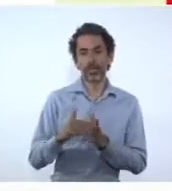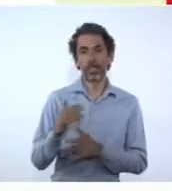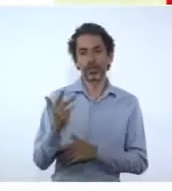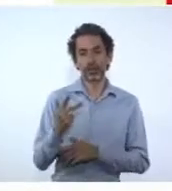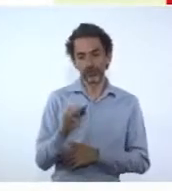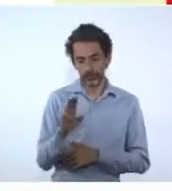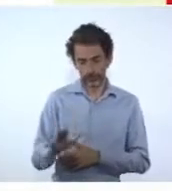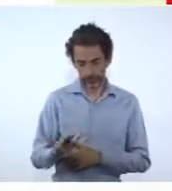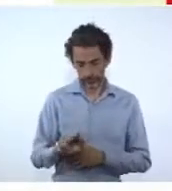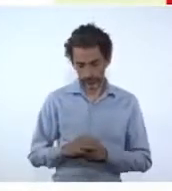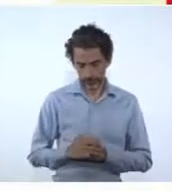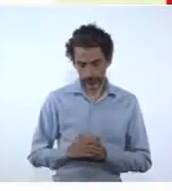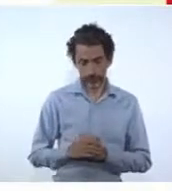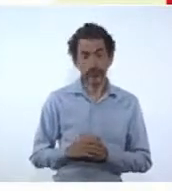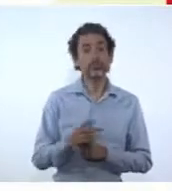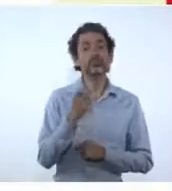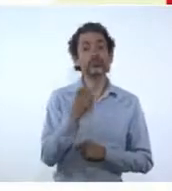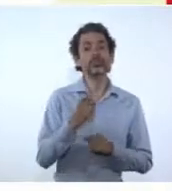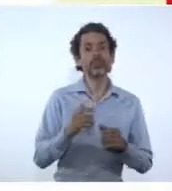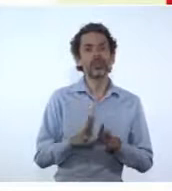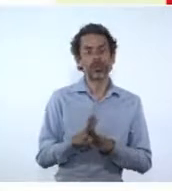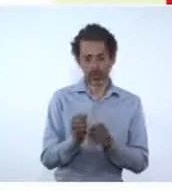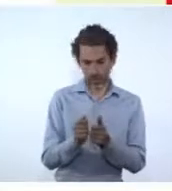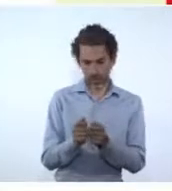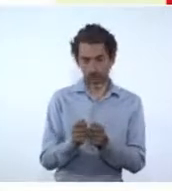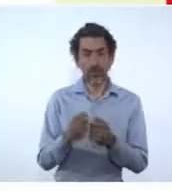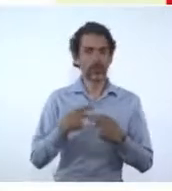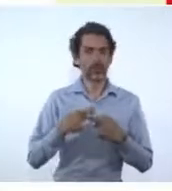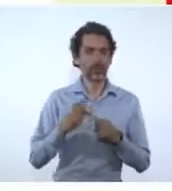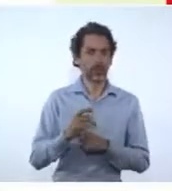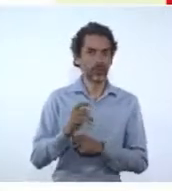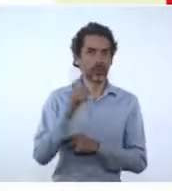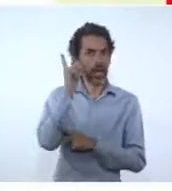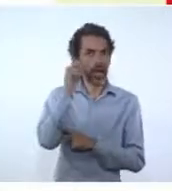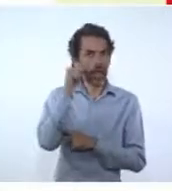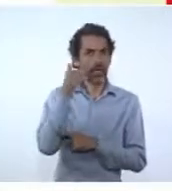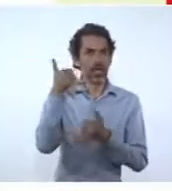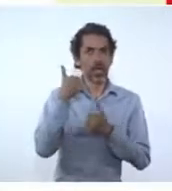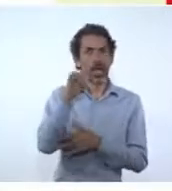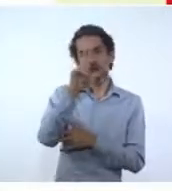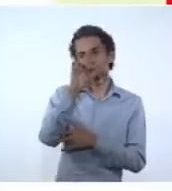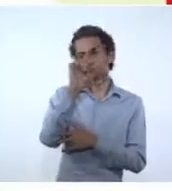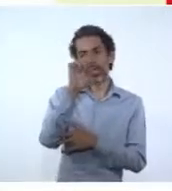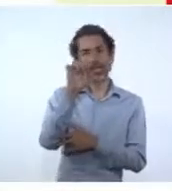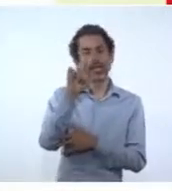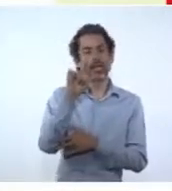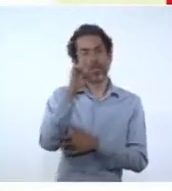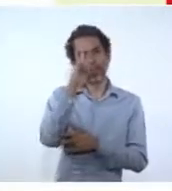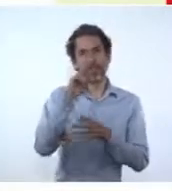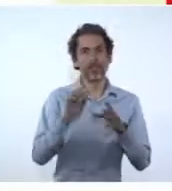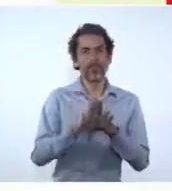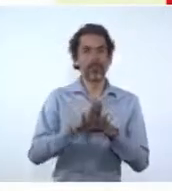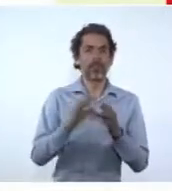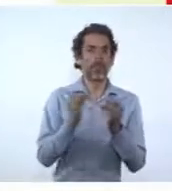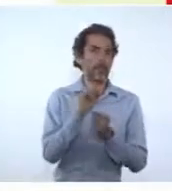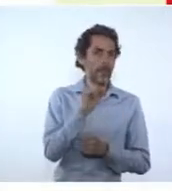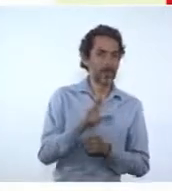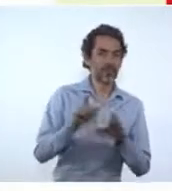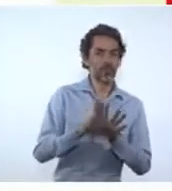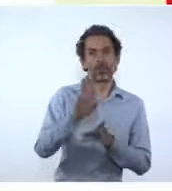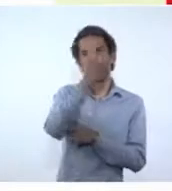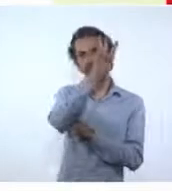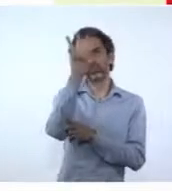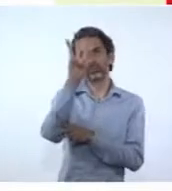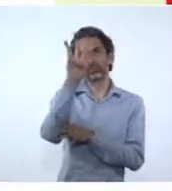Estos son los usuarios del sistema SMS, Locatel, y también pueden entrar a través del portal de